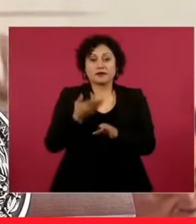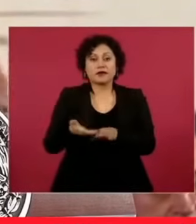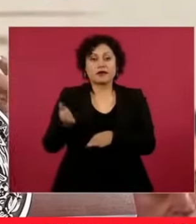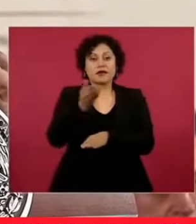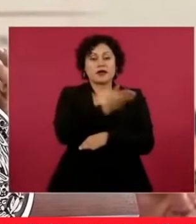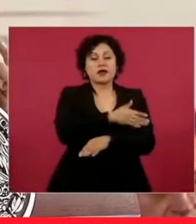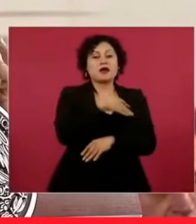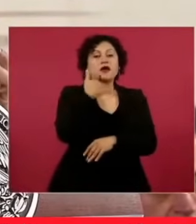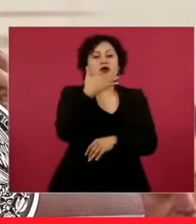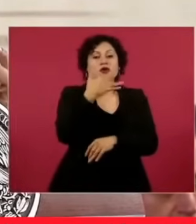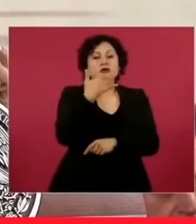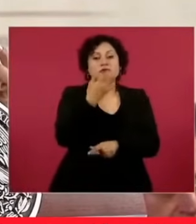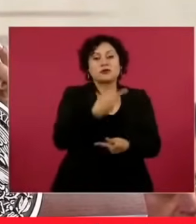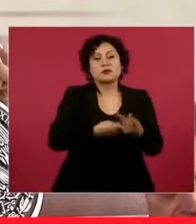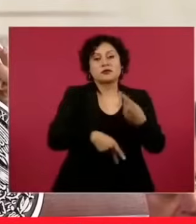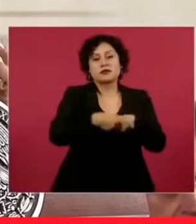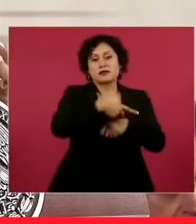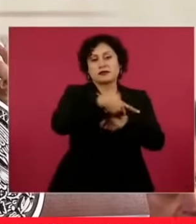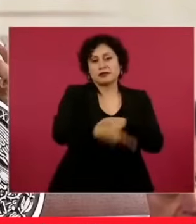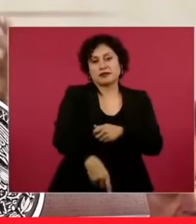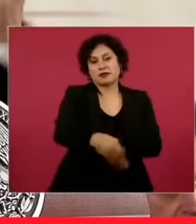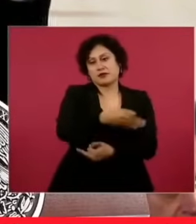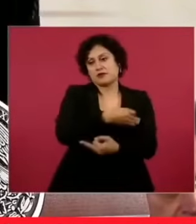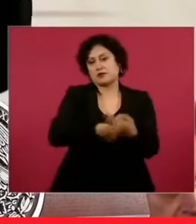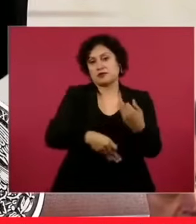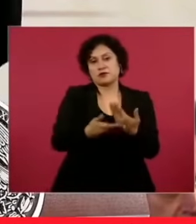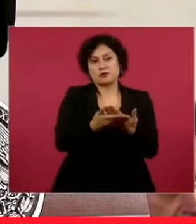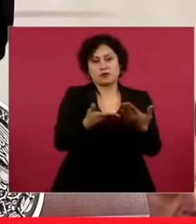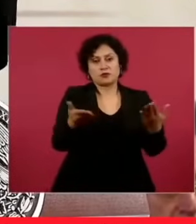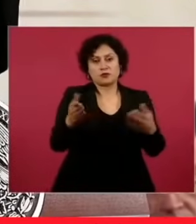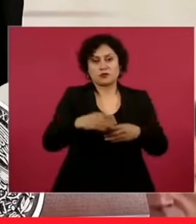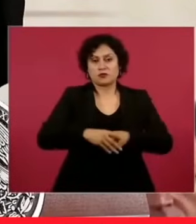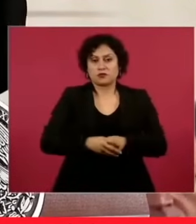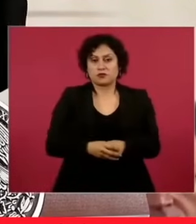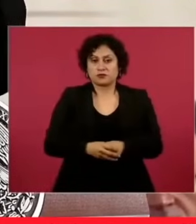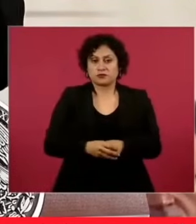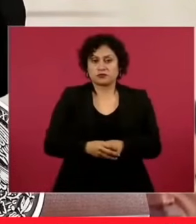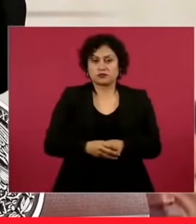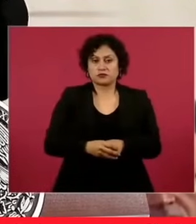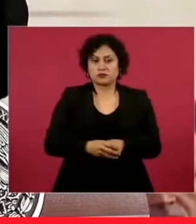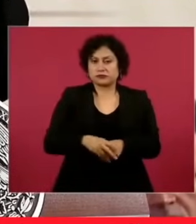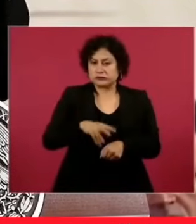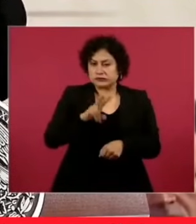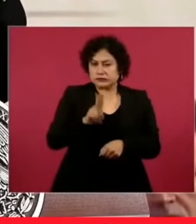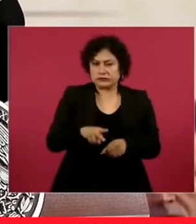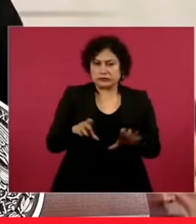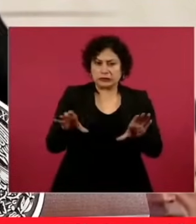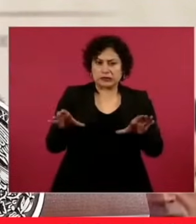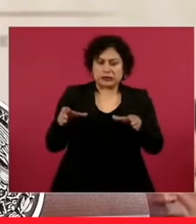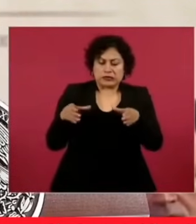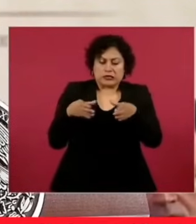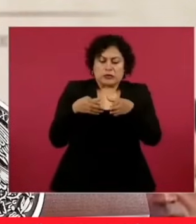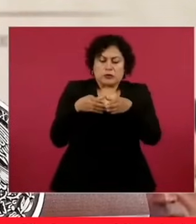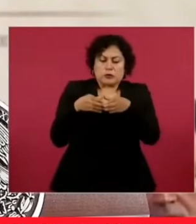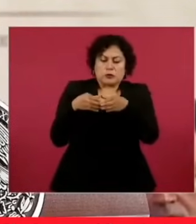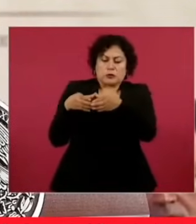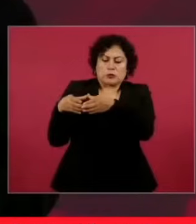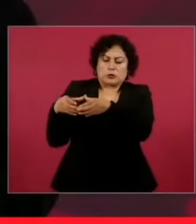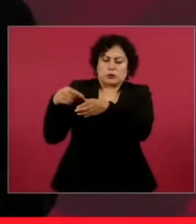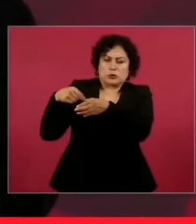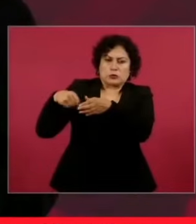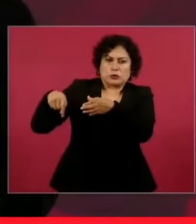mayoría, beneficia a una pequeña minoría.